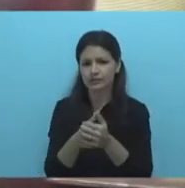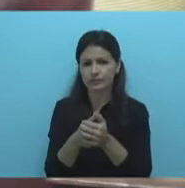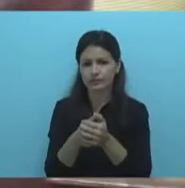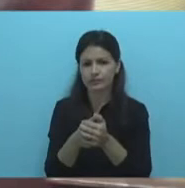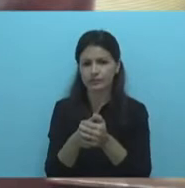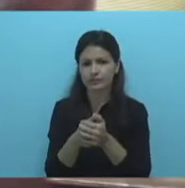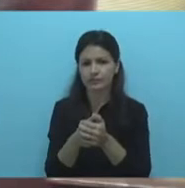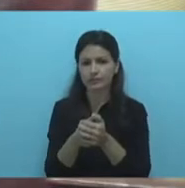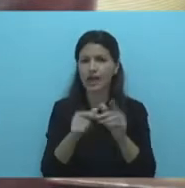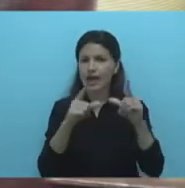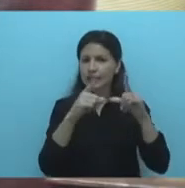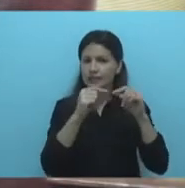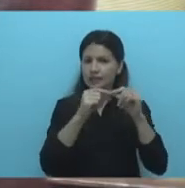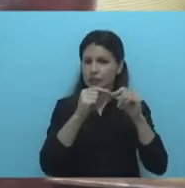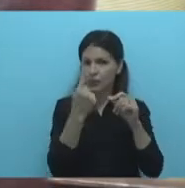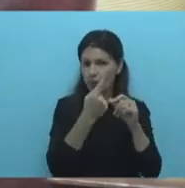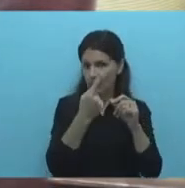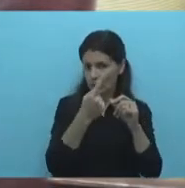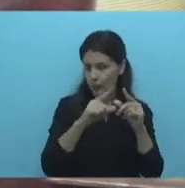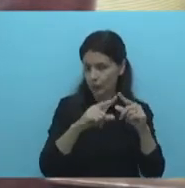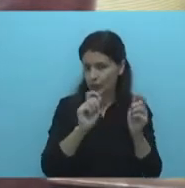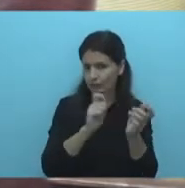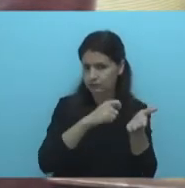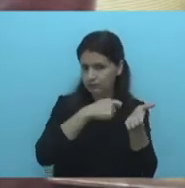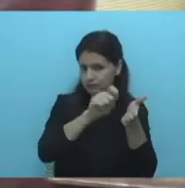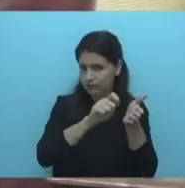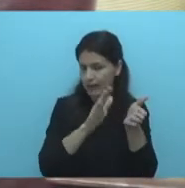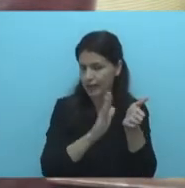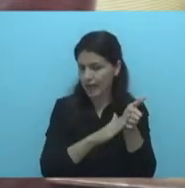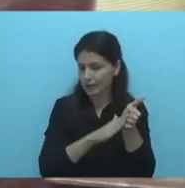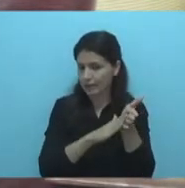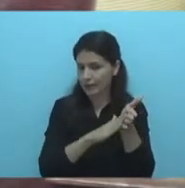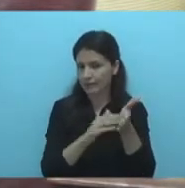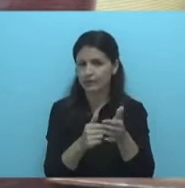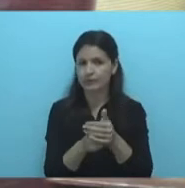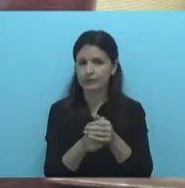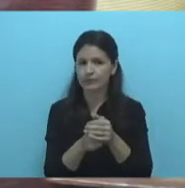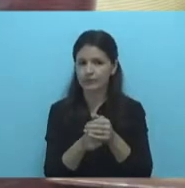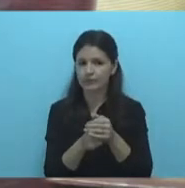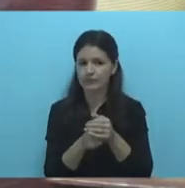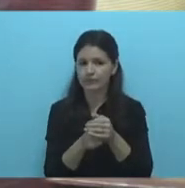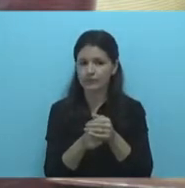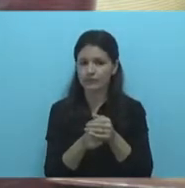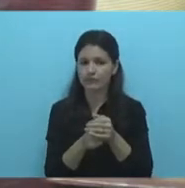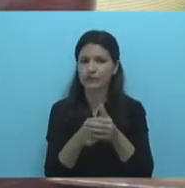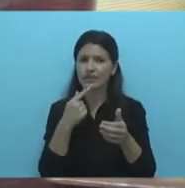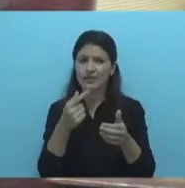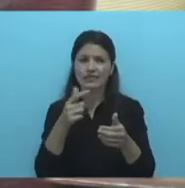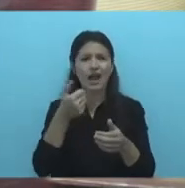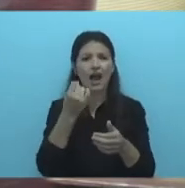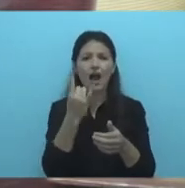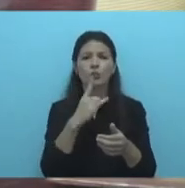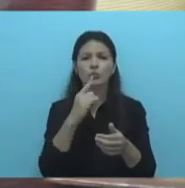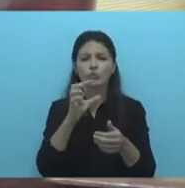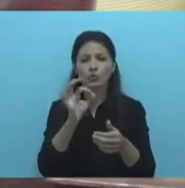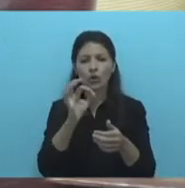modifica el artículo 1 que había presentado la compañera Donet, que hablaba de este autoabastecimiento y